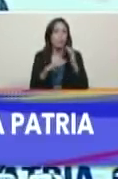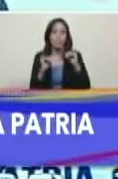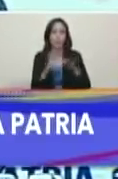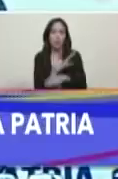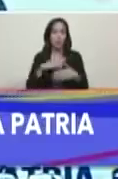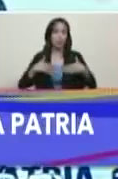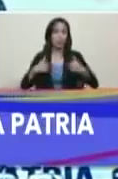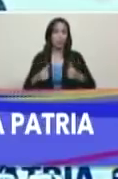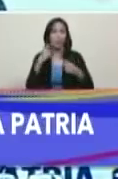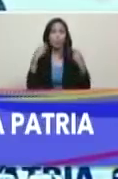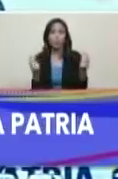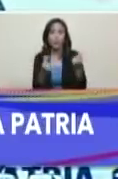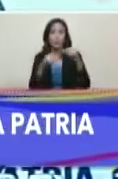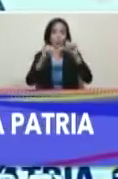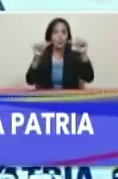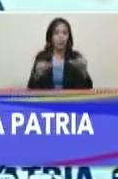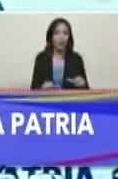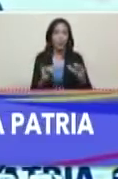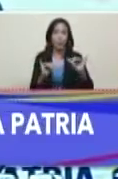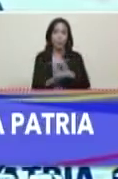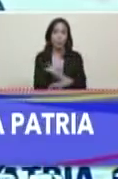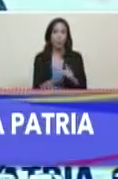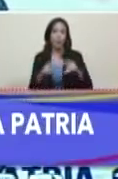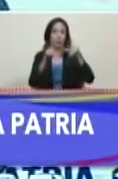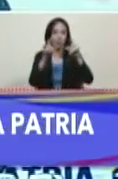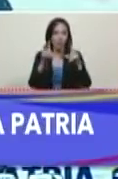hay que activar, del diagnóstico,